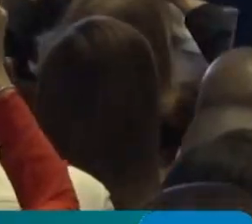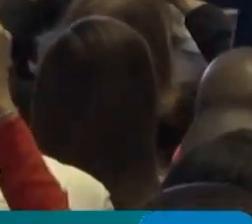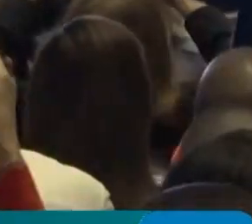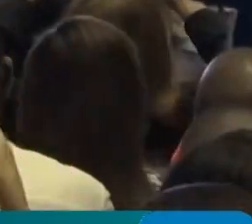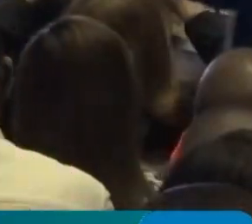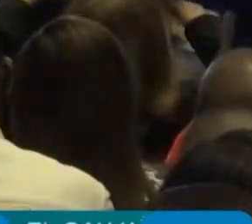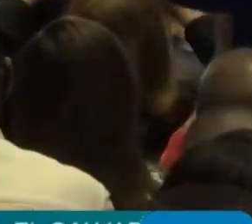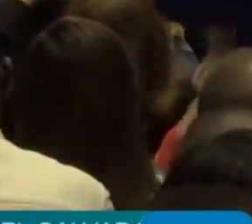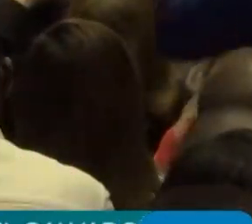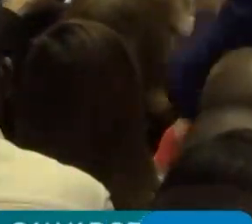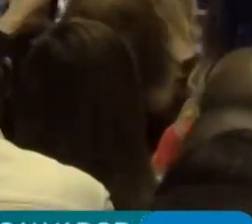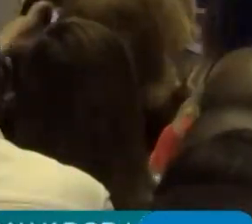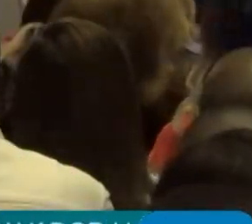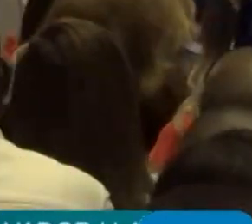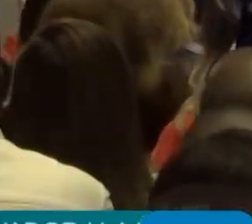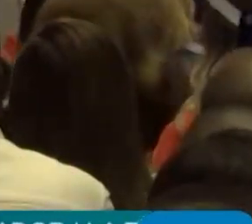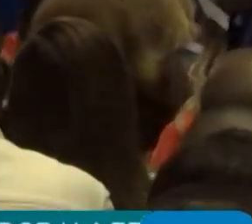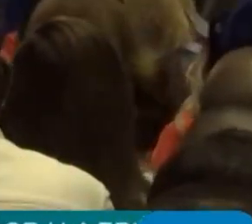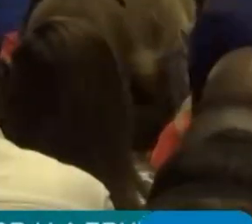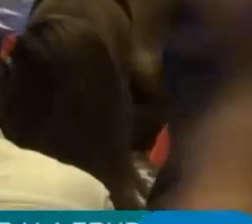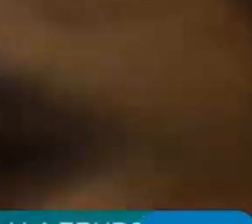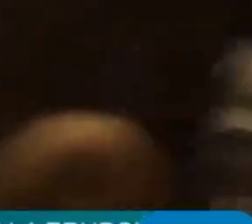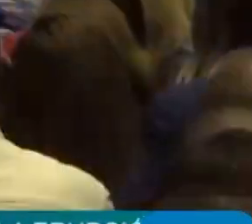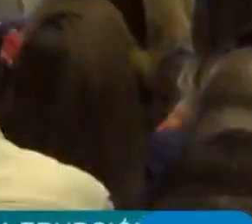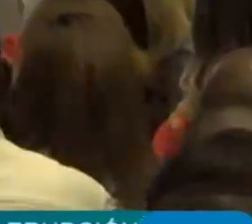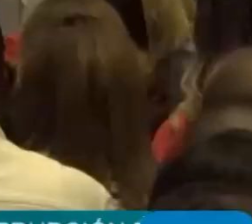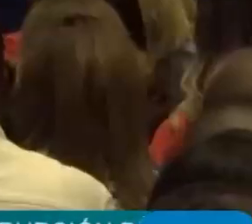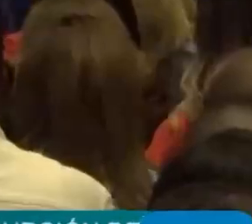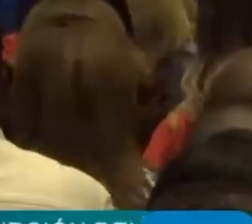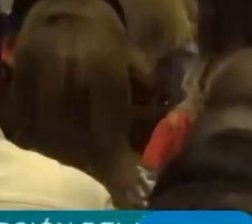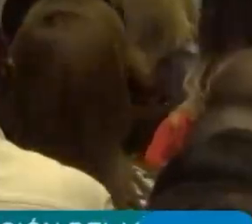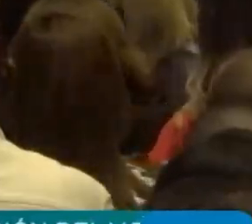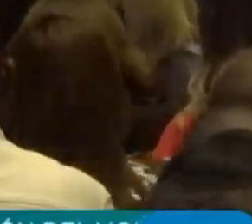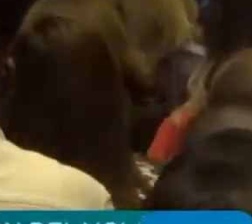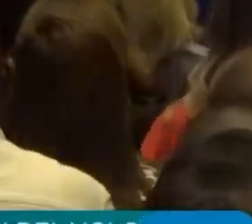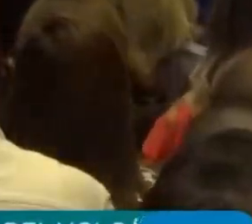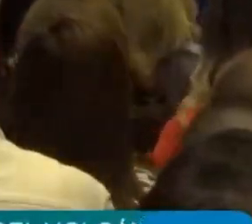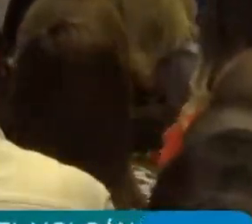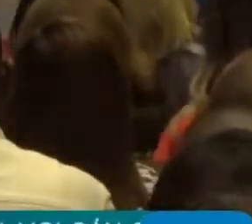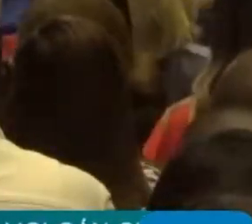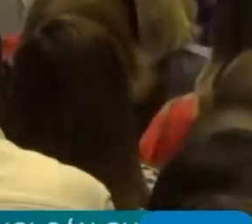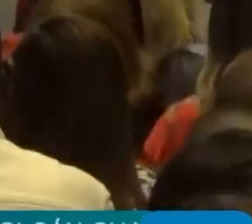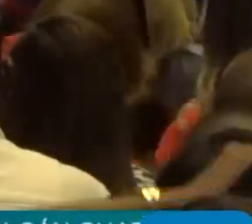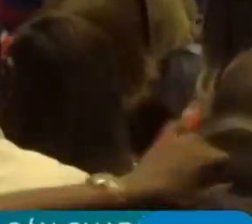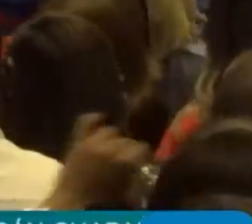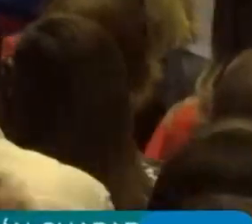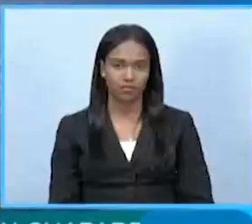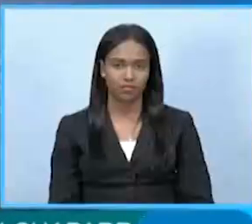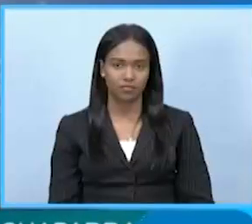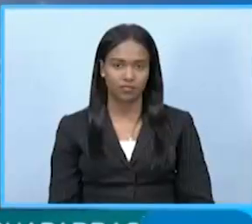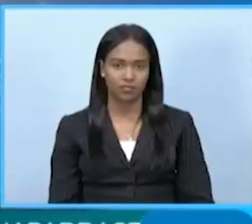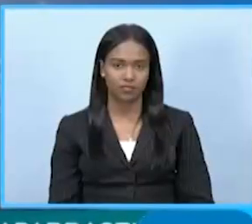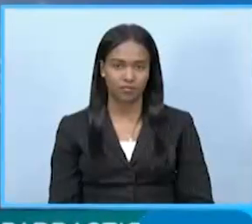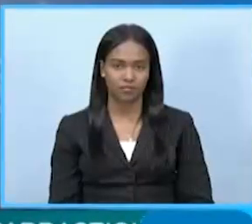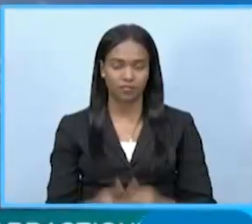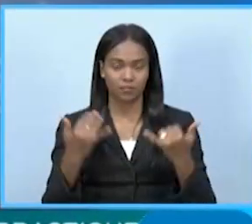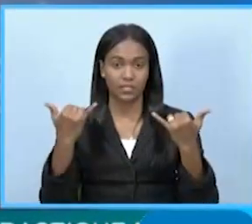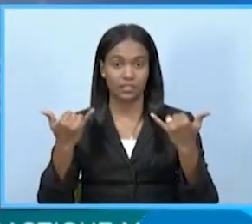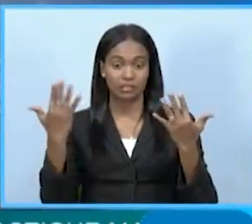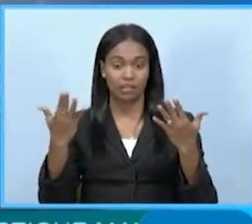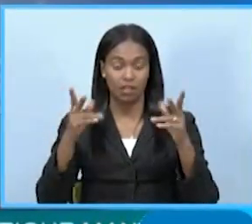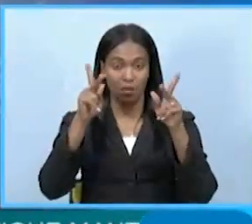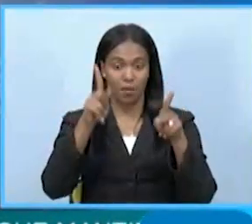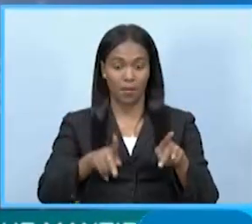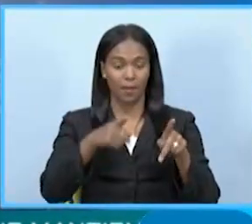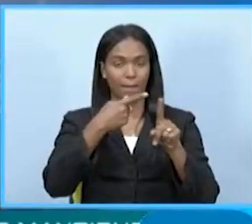Colombia, Chile, México y Perú. Solange Soto, Central de Noticias. Señores, el